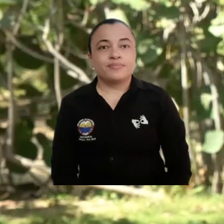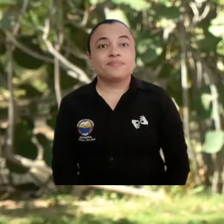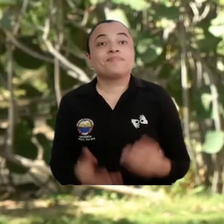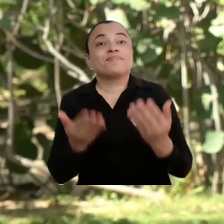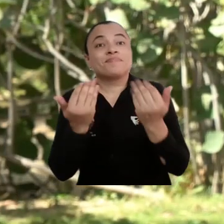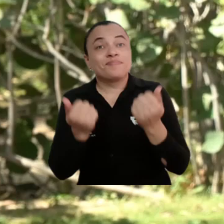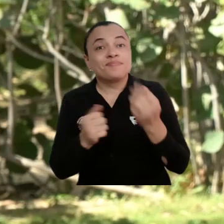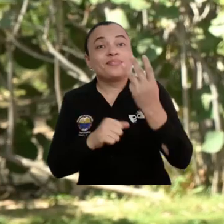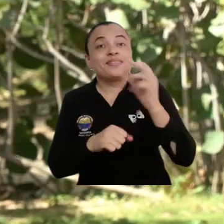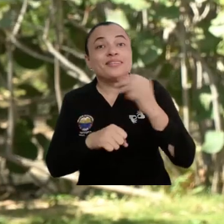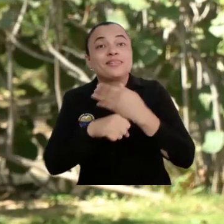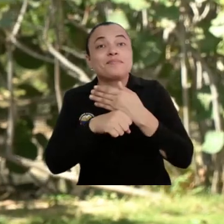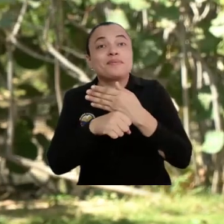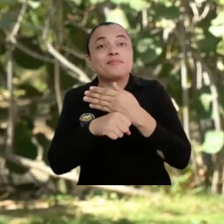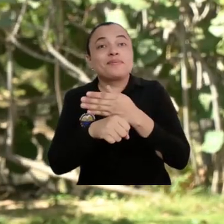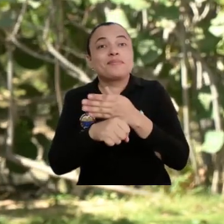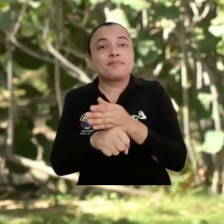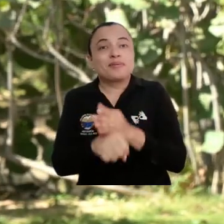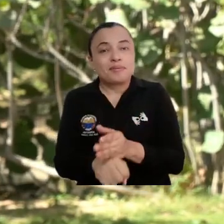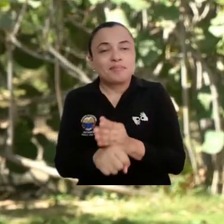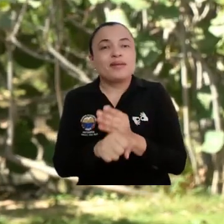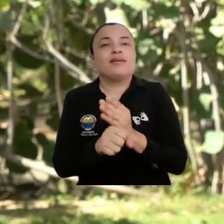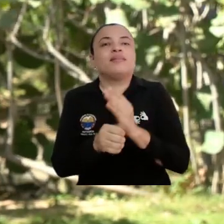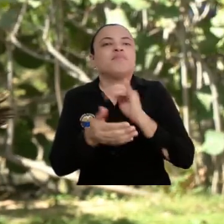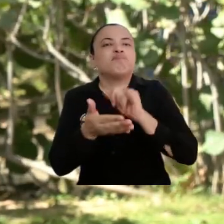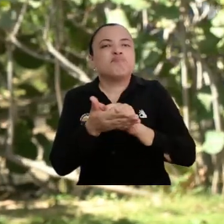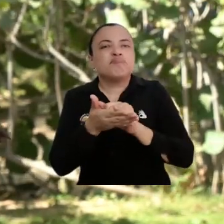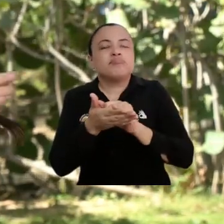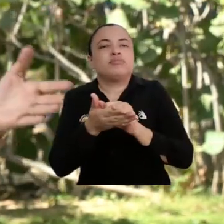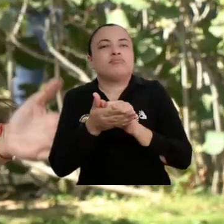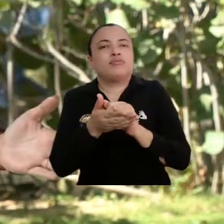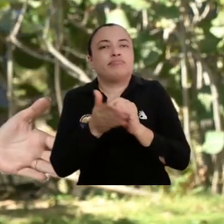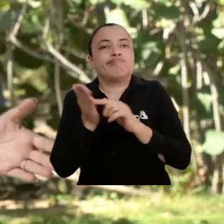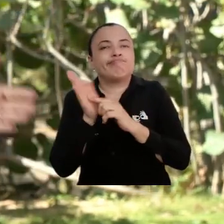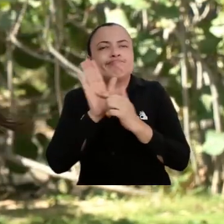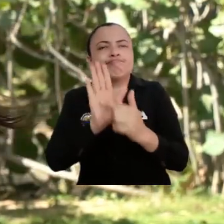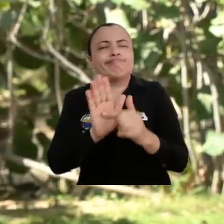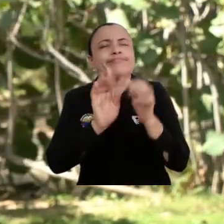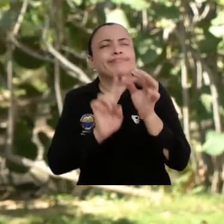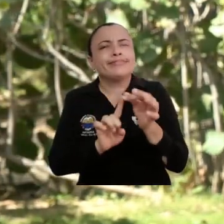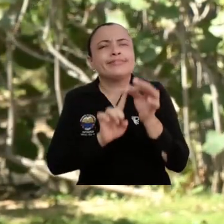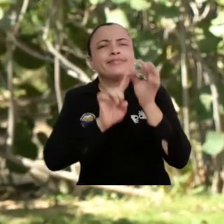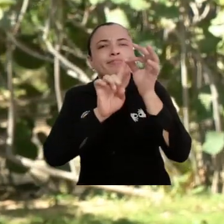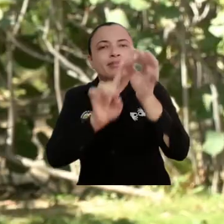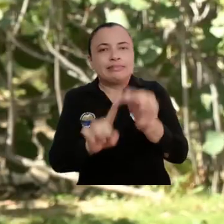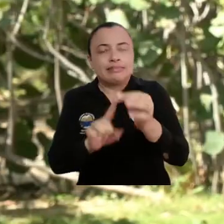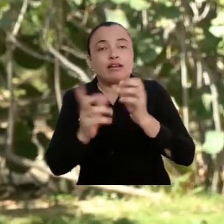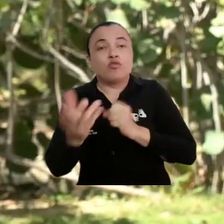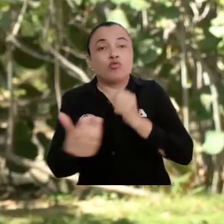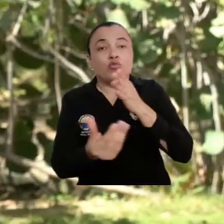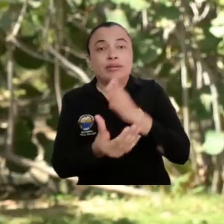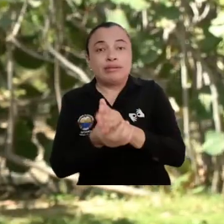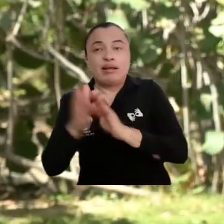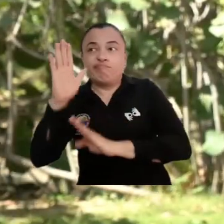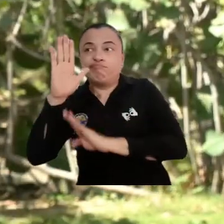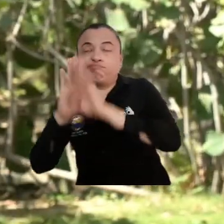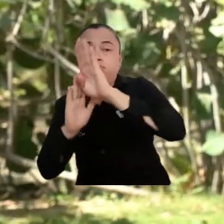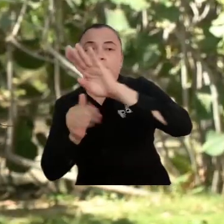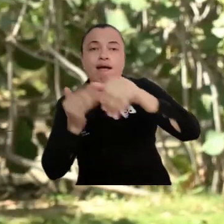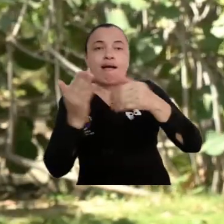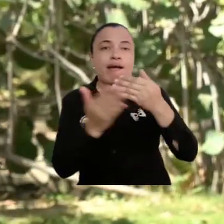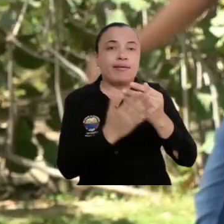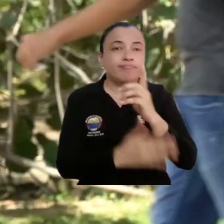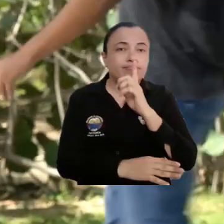Los invito a que nos acompañen durante los siguientes 30 minutos en los que compartiremos un programa especial con el documental Del